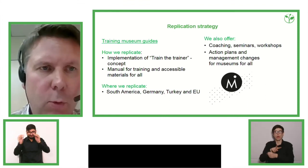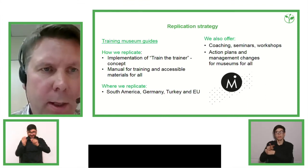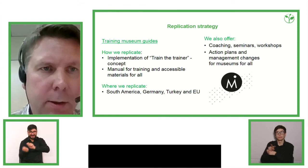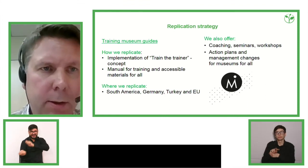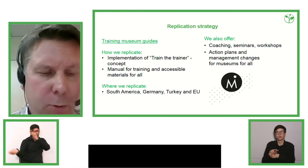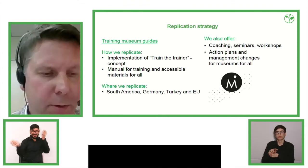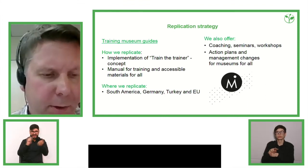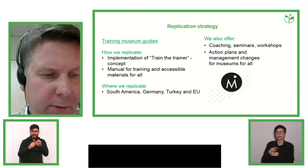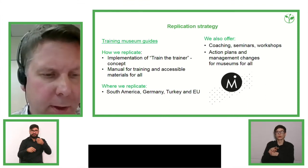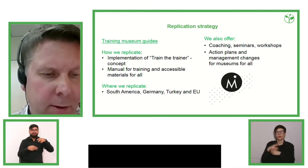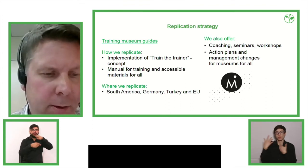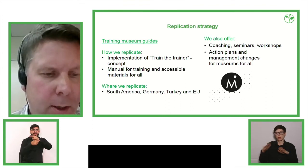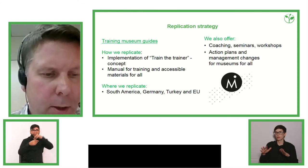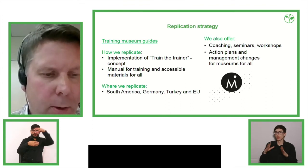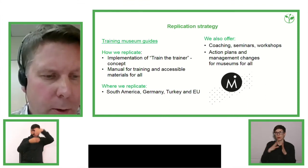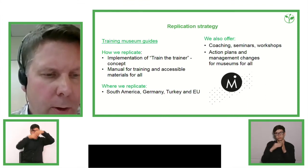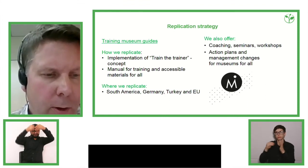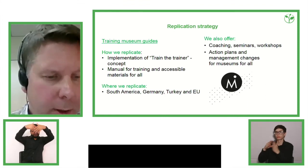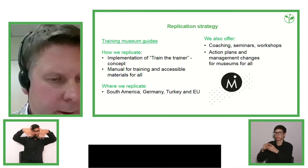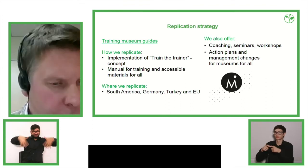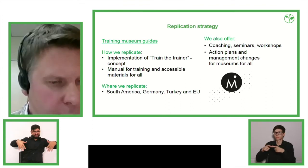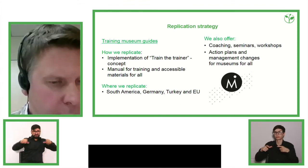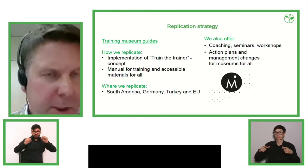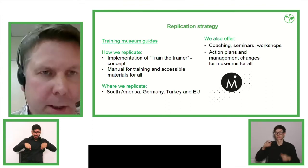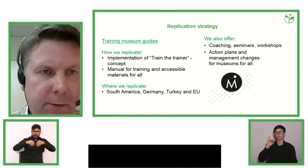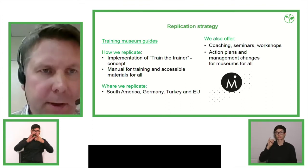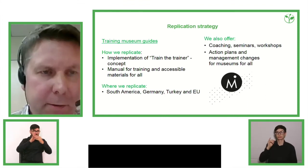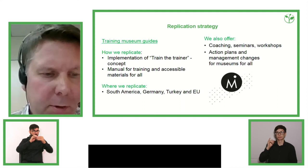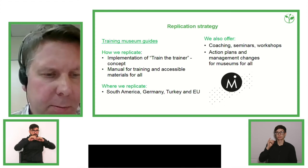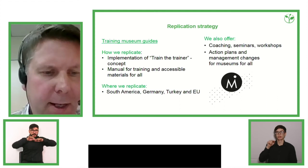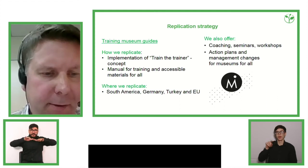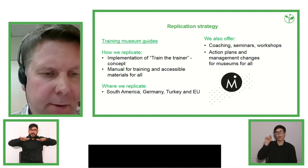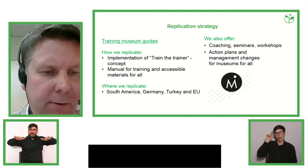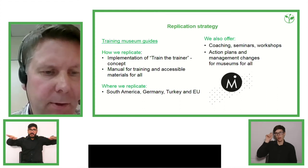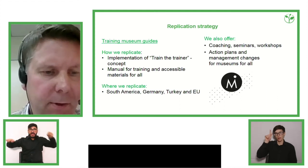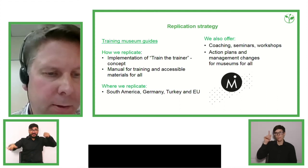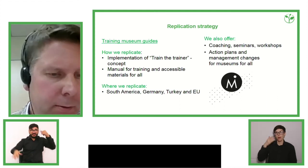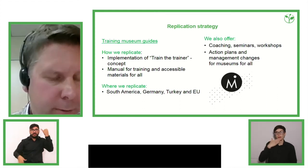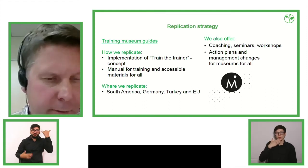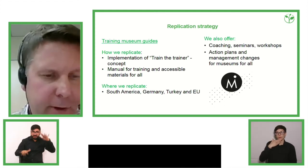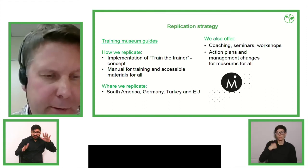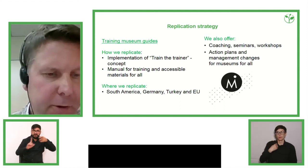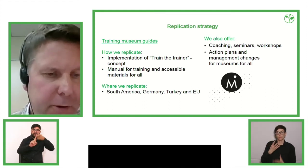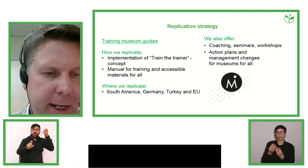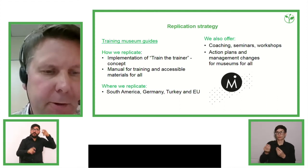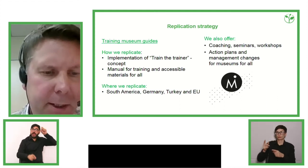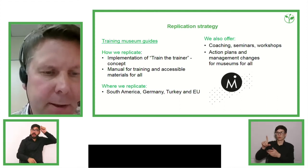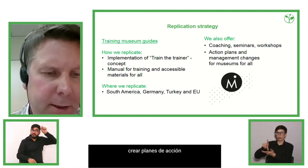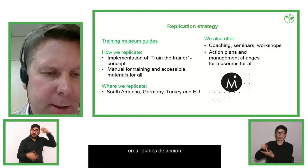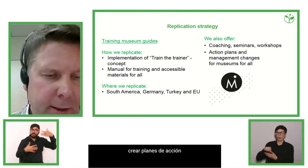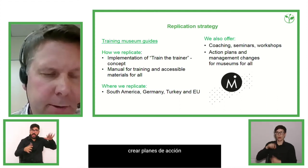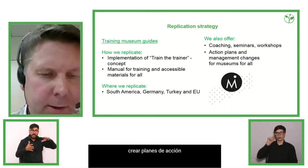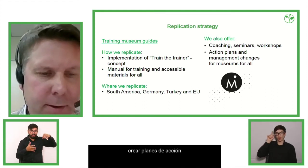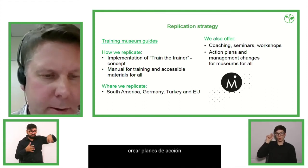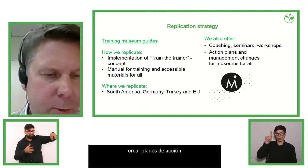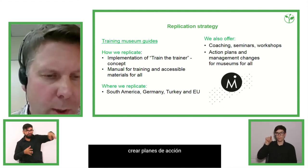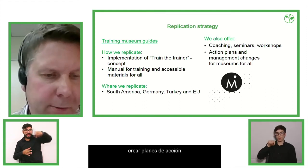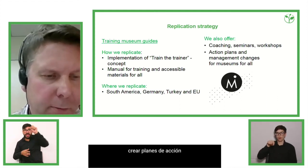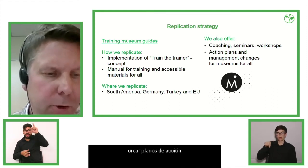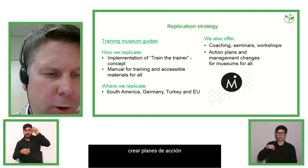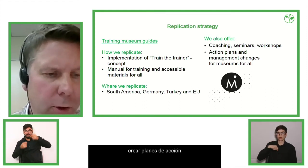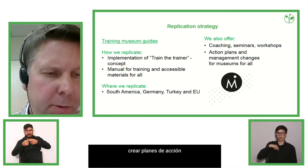que hemos replicado esto en Alemania, en varios lugares, en el área de